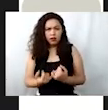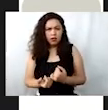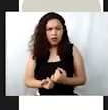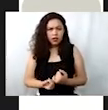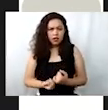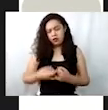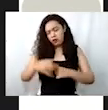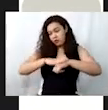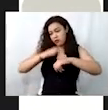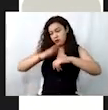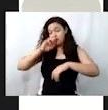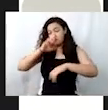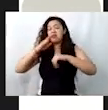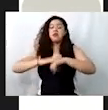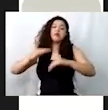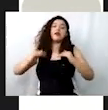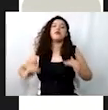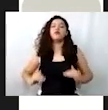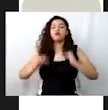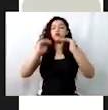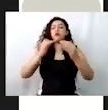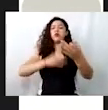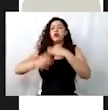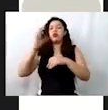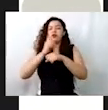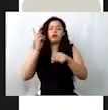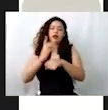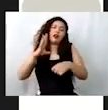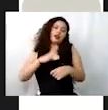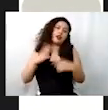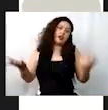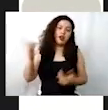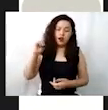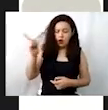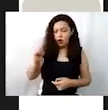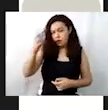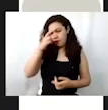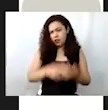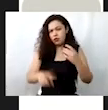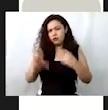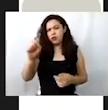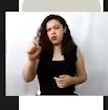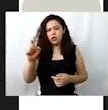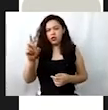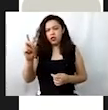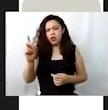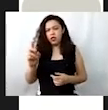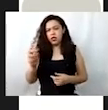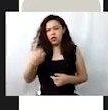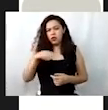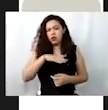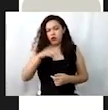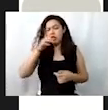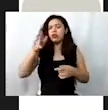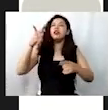equitativo y donde todos tengan las mismas oportunidades. Bueno, esperemos que realmente al 2030 nosotros podamos lograr